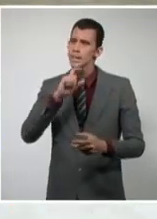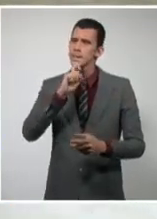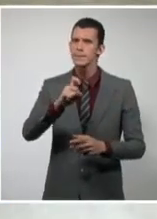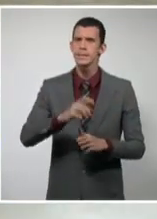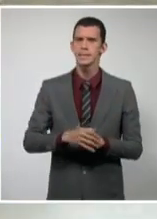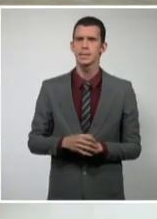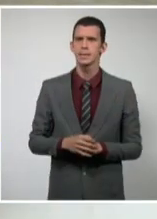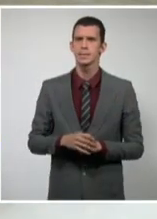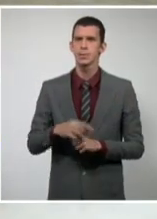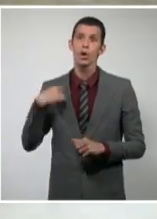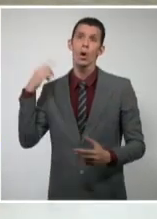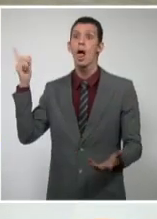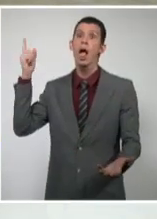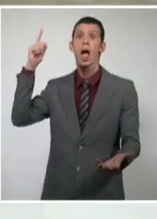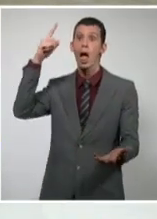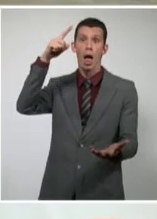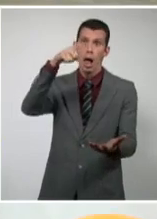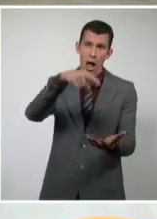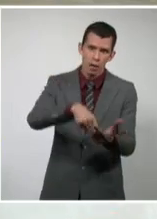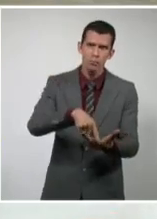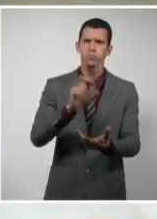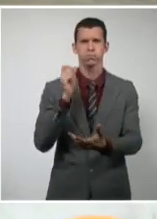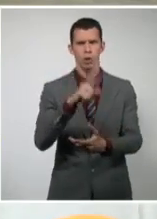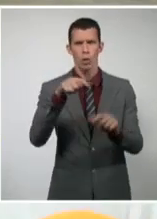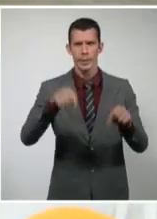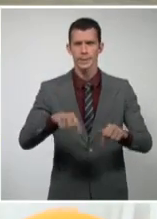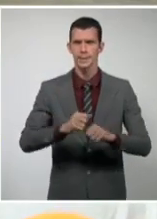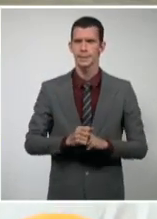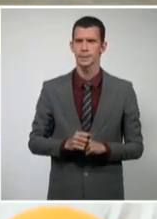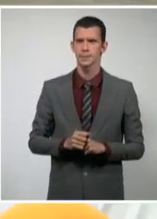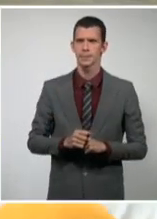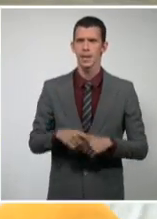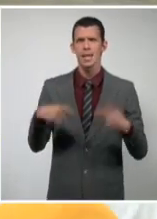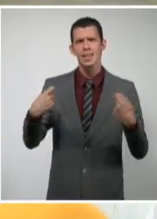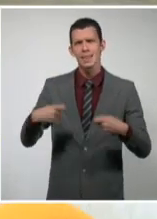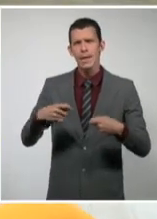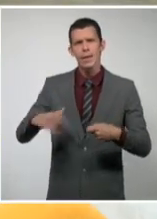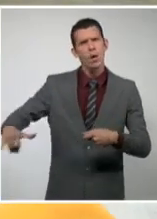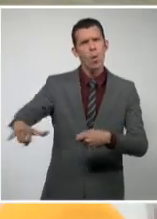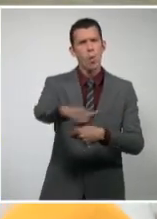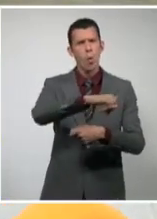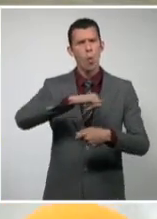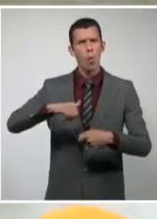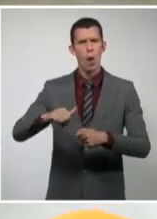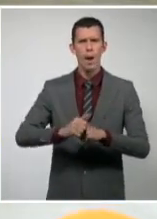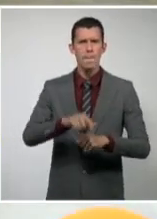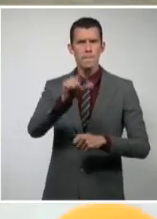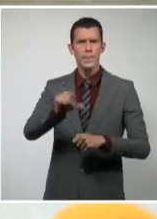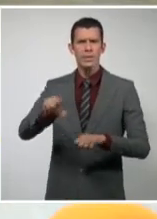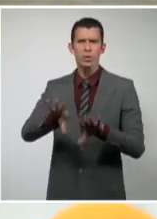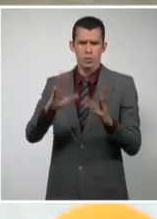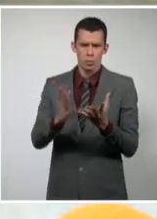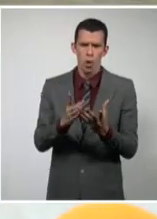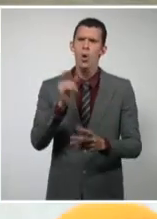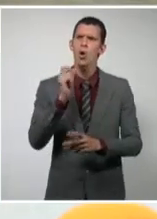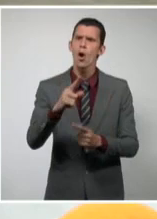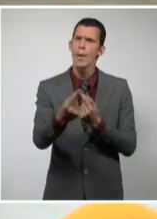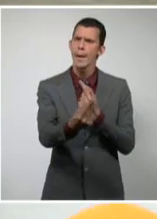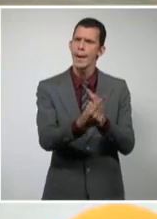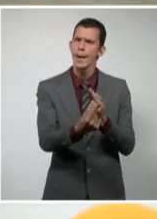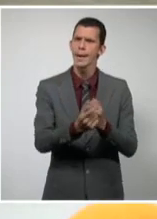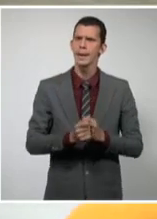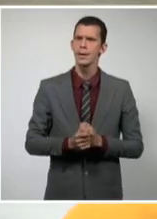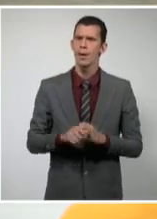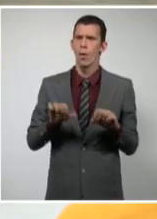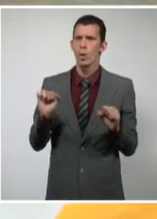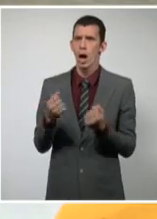hablando de que ese no sea el criterio de distribución en estos momentos. Y el criterio de distribución favorezca más los barrios, favorezca, es decir, no cree